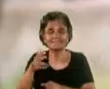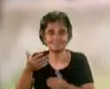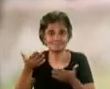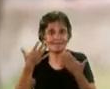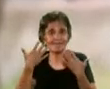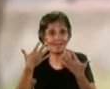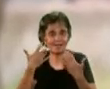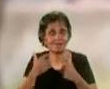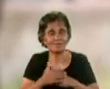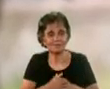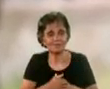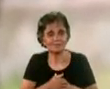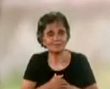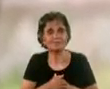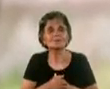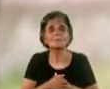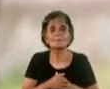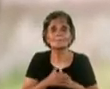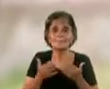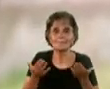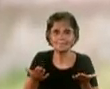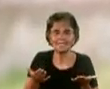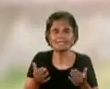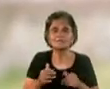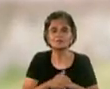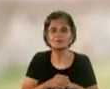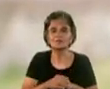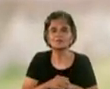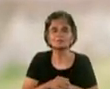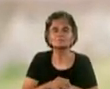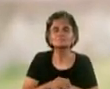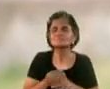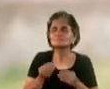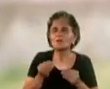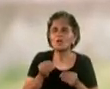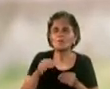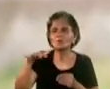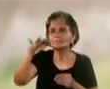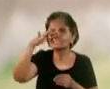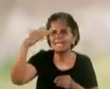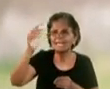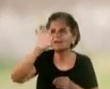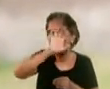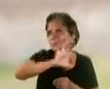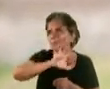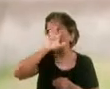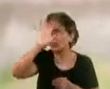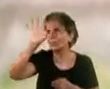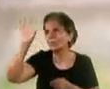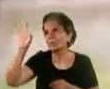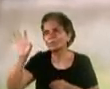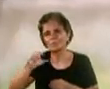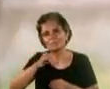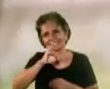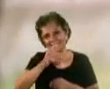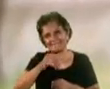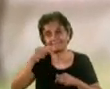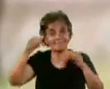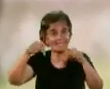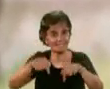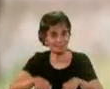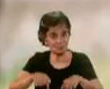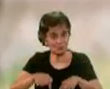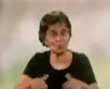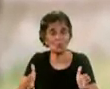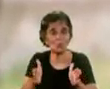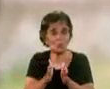altas, pero lo que en todo el territorio provincial se replica es el cielo parcialmente nublado. Y nos queda solamente el sur de la